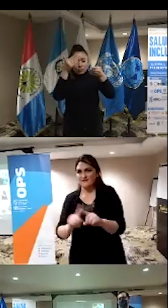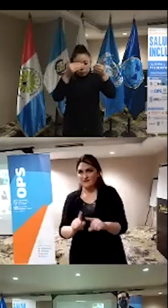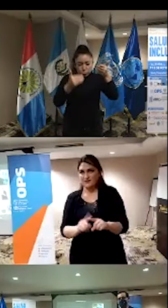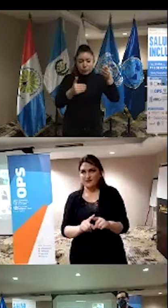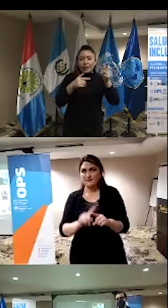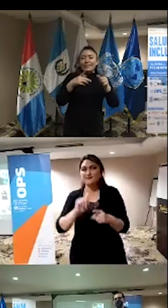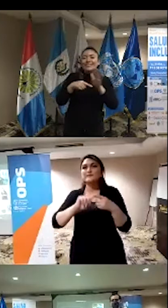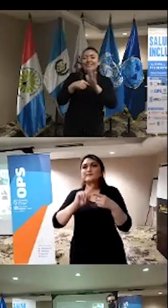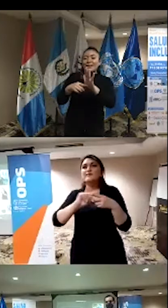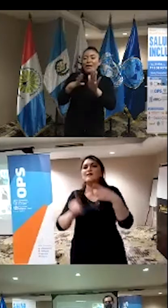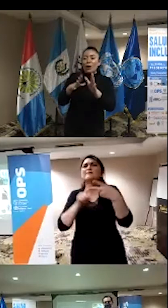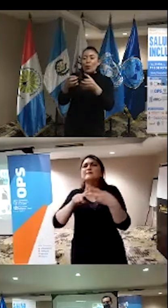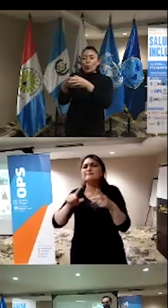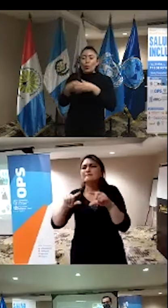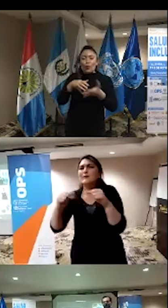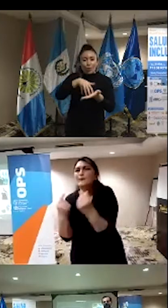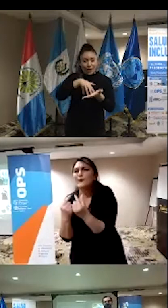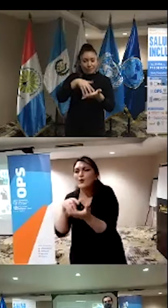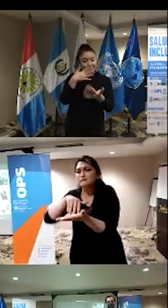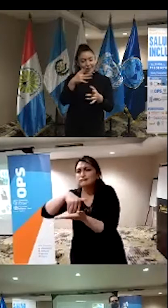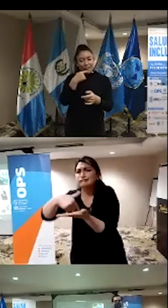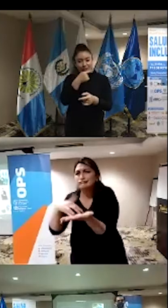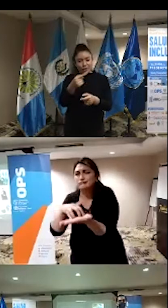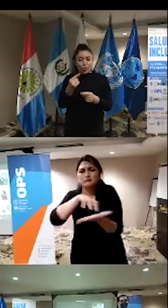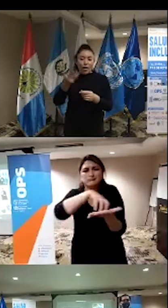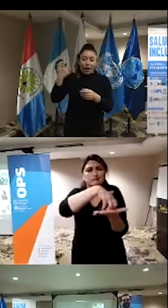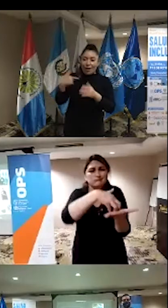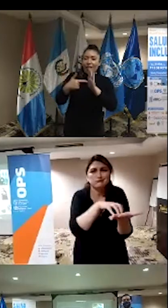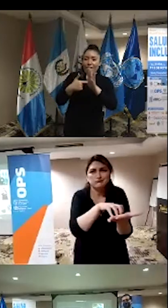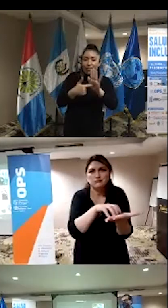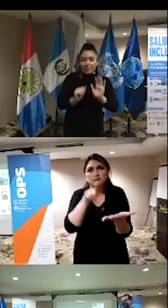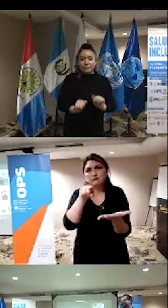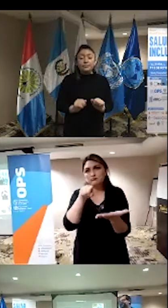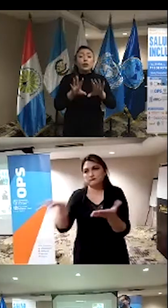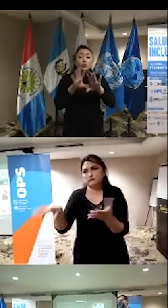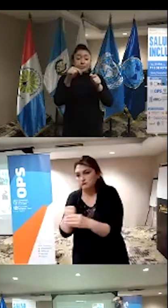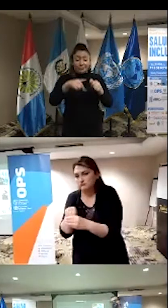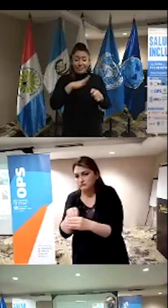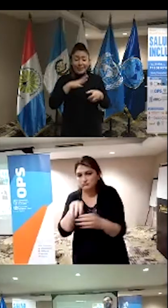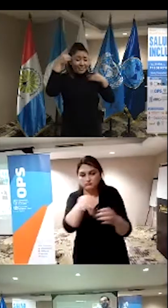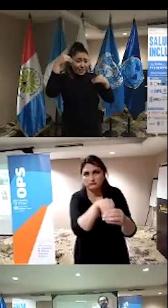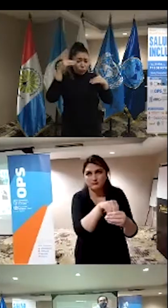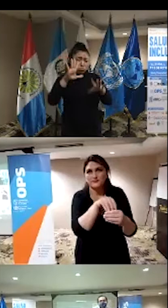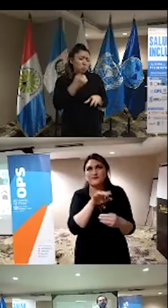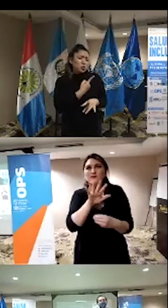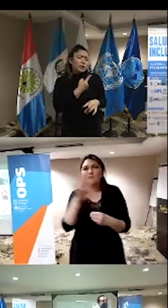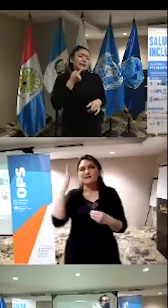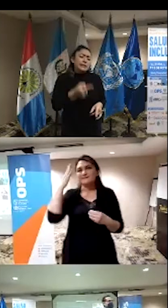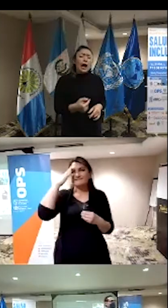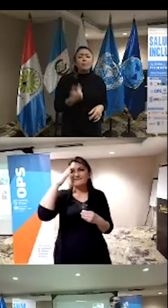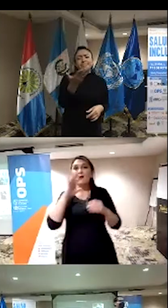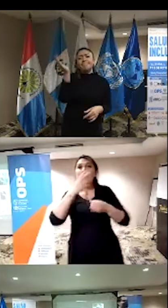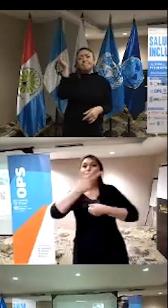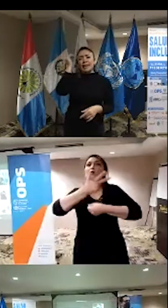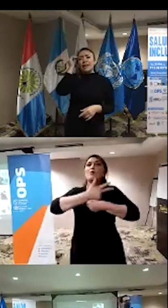a grupos vulnerados. Y eso ya lo mencionaron hace un momento. Entonces, contar con datos no es solamente decir, bueno, sabemos que en